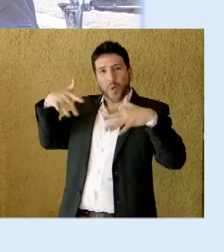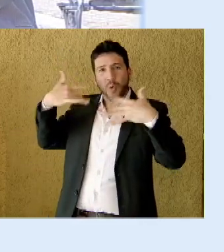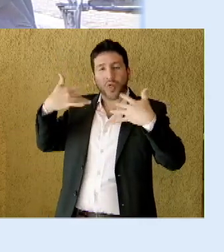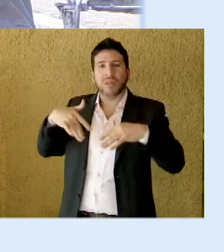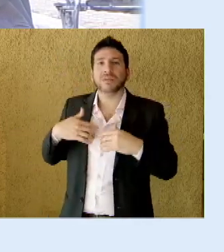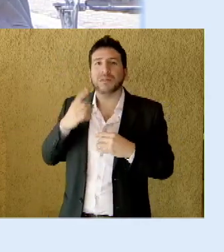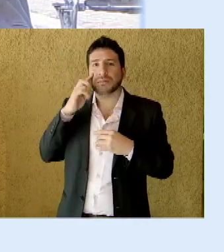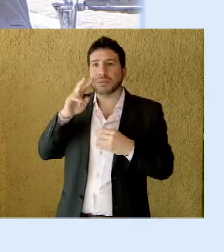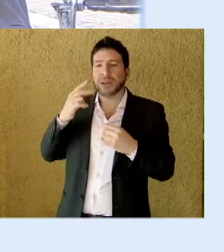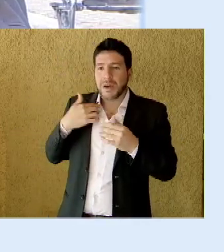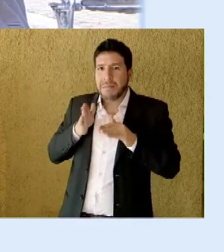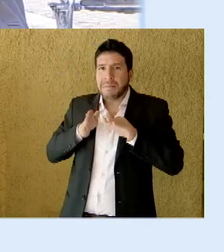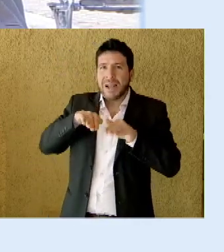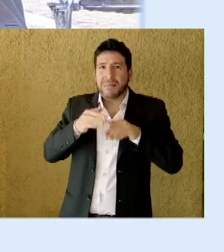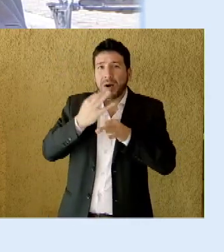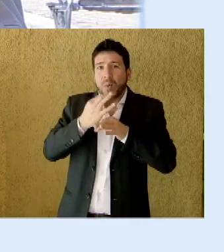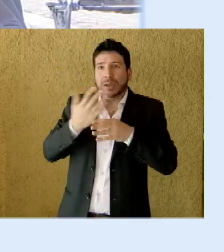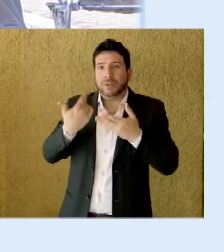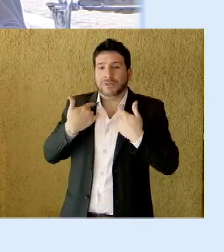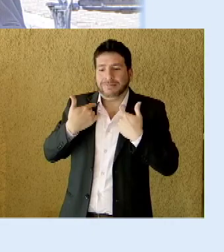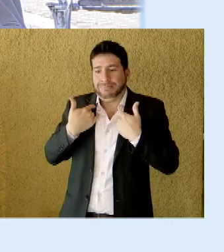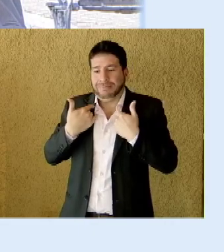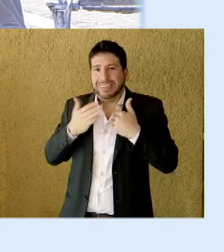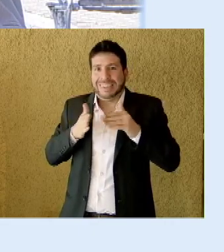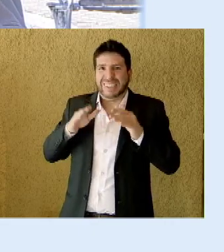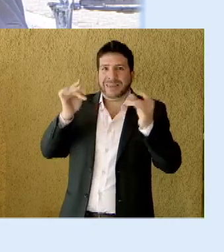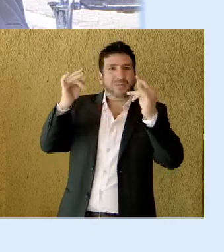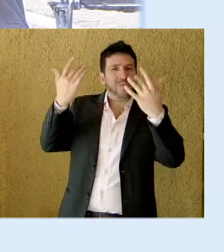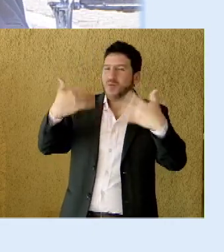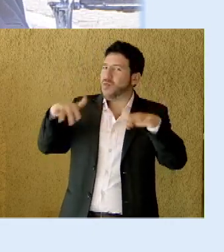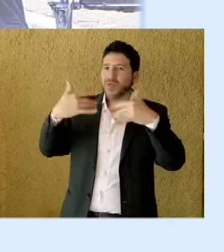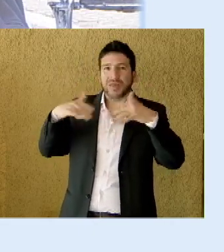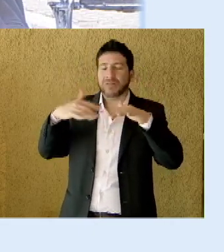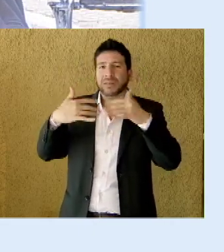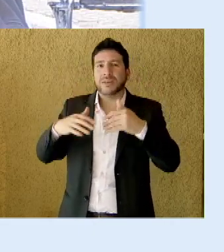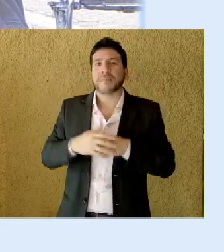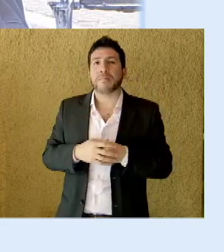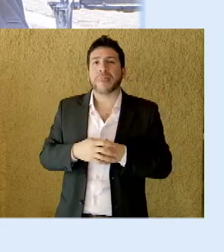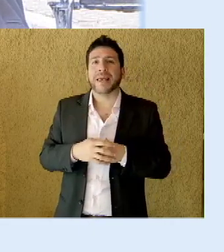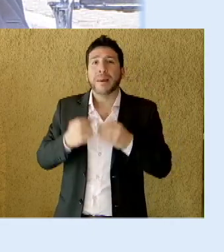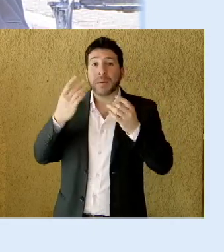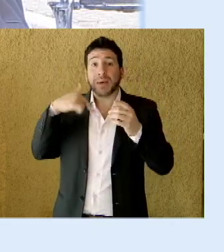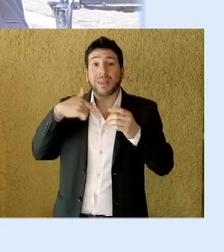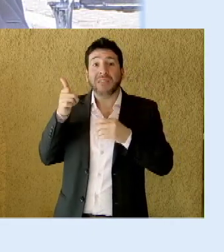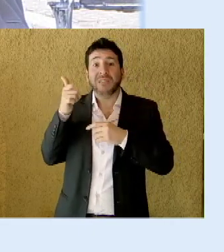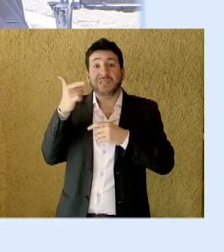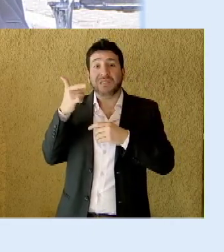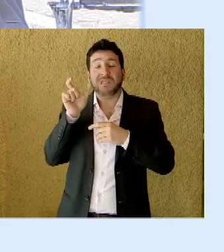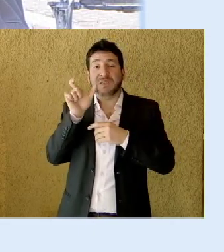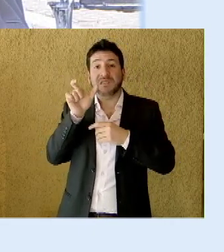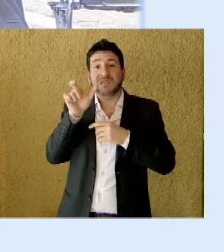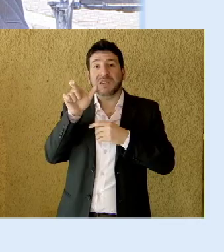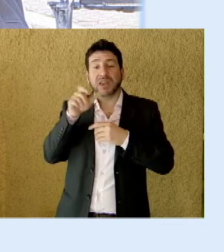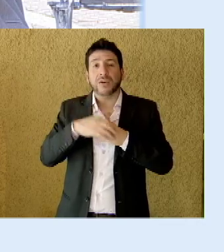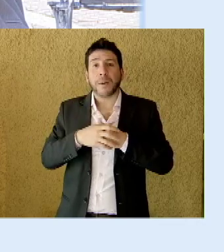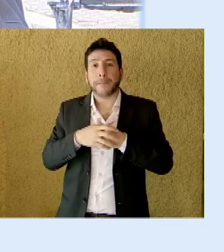número que tenía que ver con el malambo, sí. Y uno trataba de imitarlo y es muy difícil. Y sobre todo, por ejemplo, en este video que veíamos, más allá de la